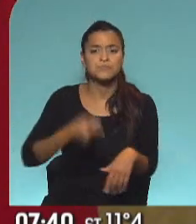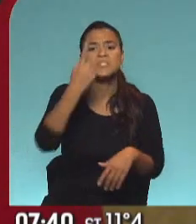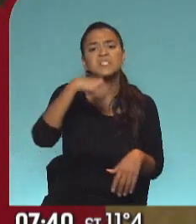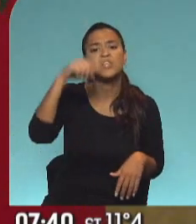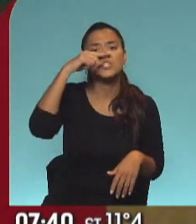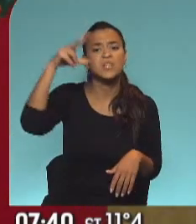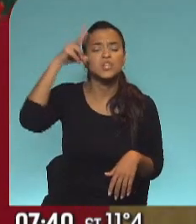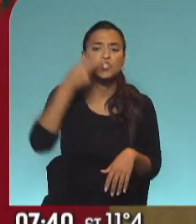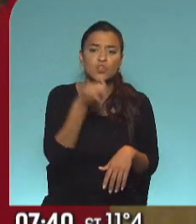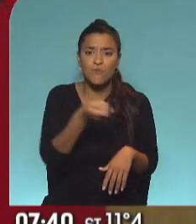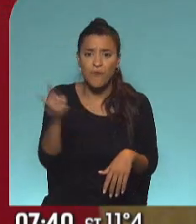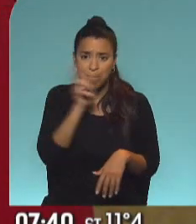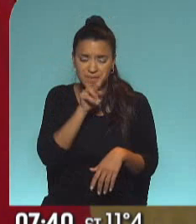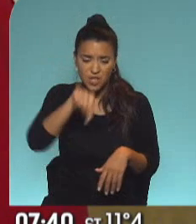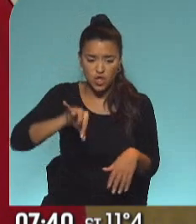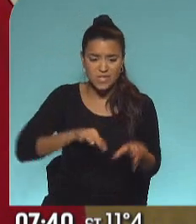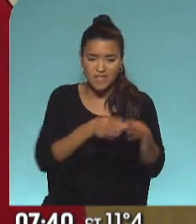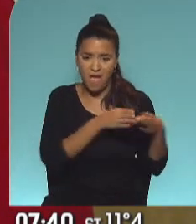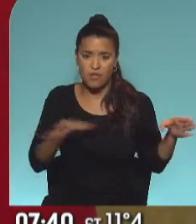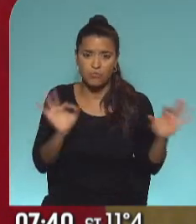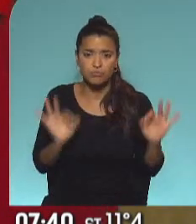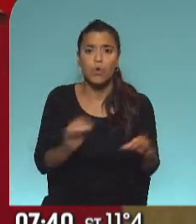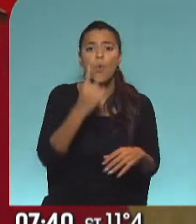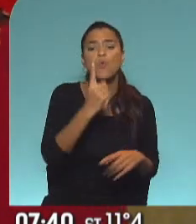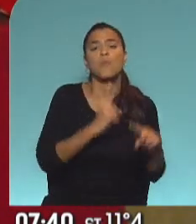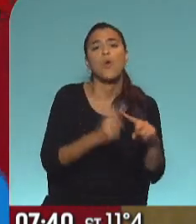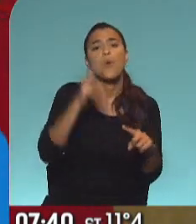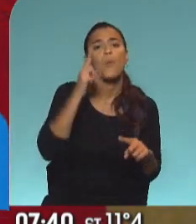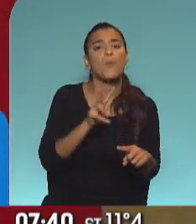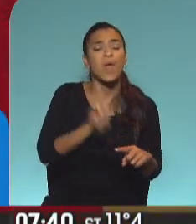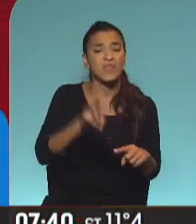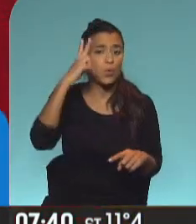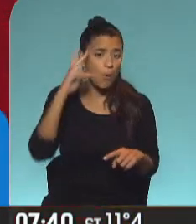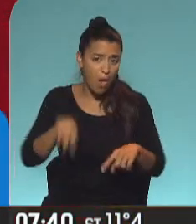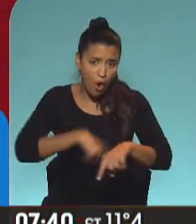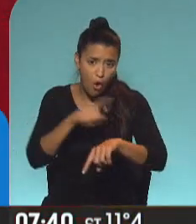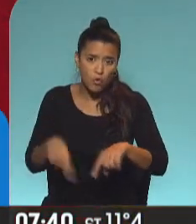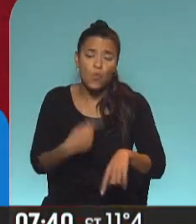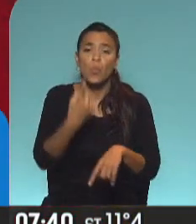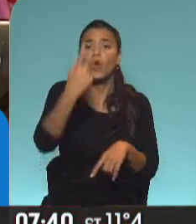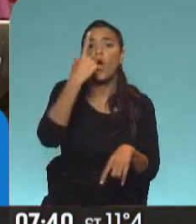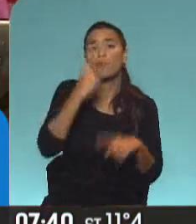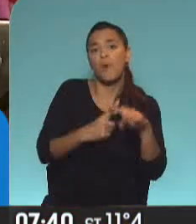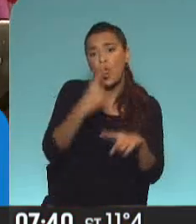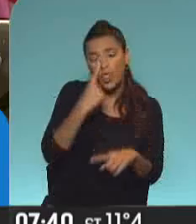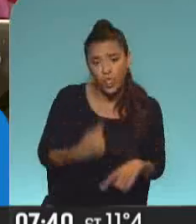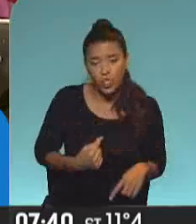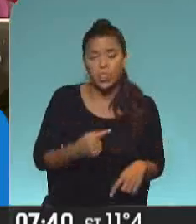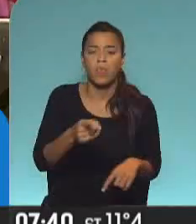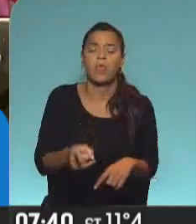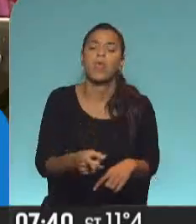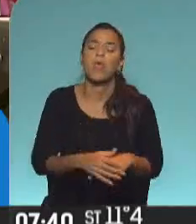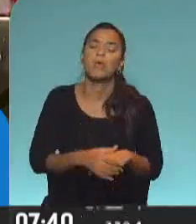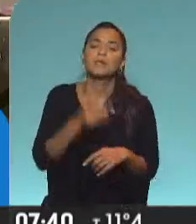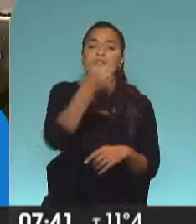178 femicidios en lo que va del año, uno cada 29 horas, prácticamente uno por día. En el